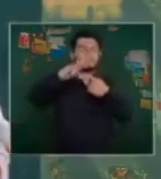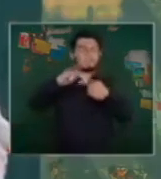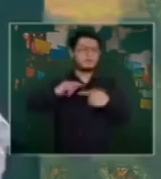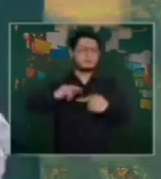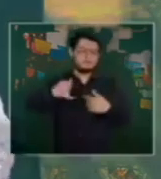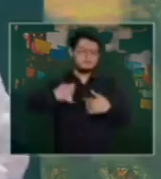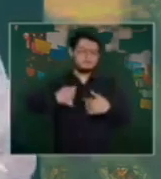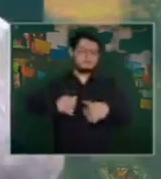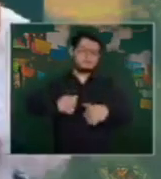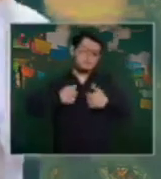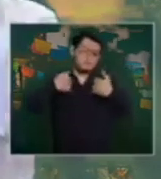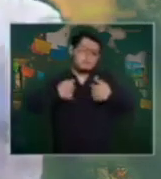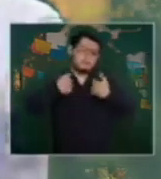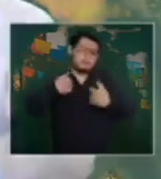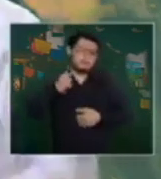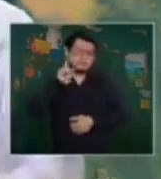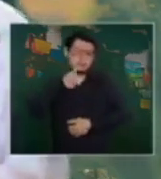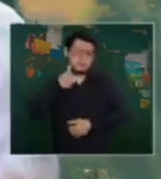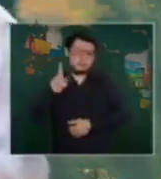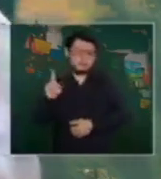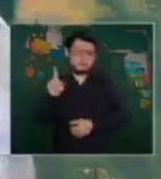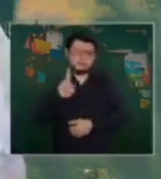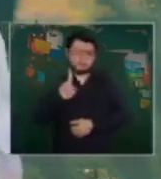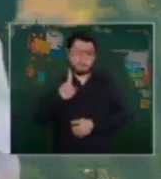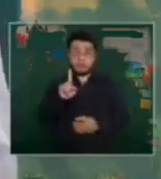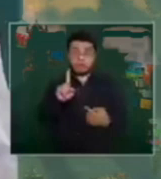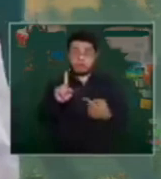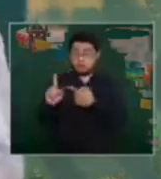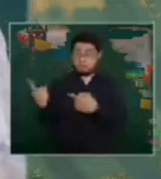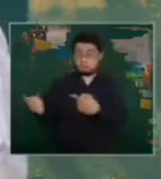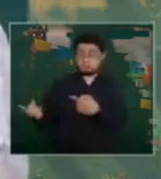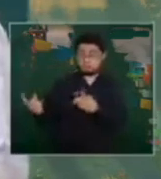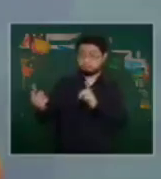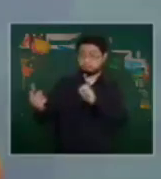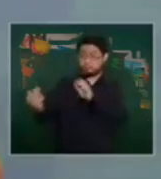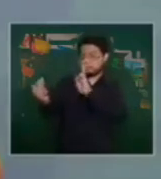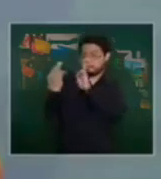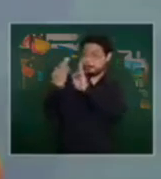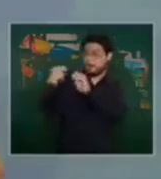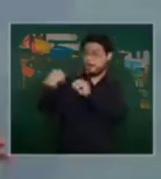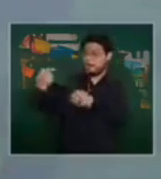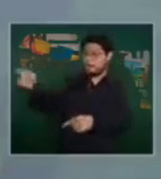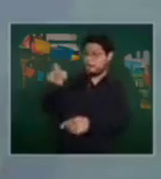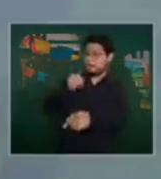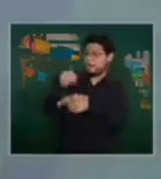vuelo y se aventó un discurso en contra de la mía.